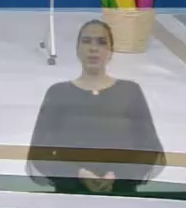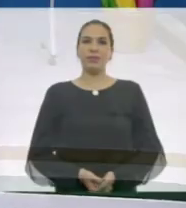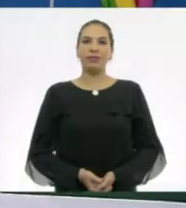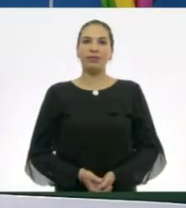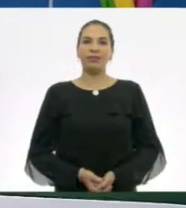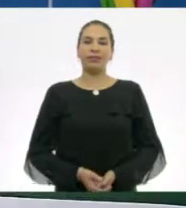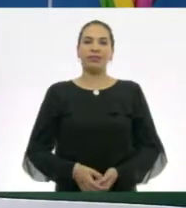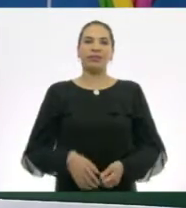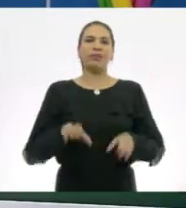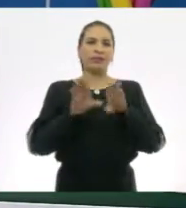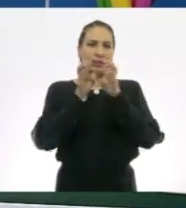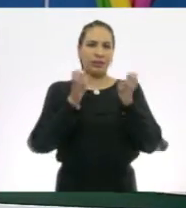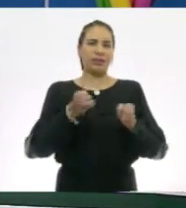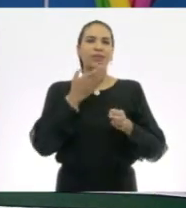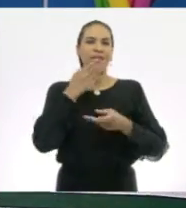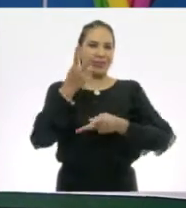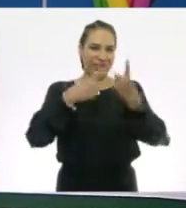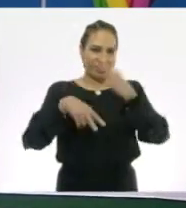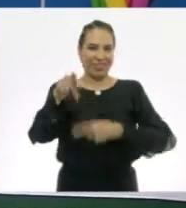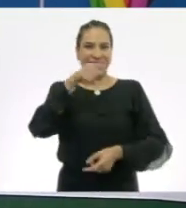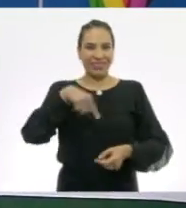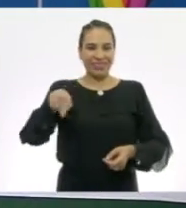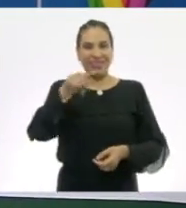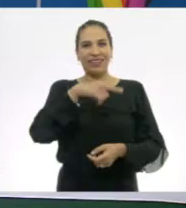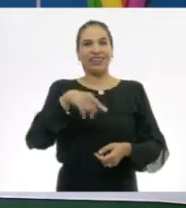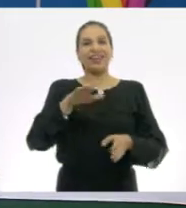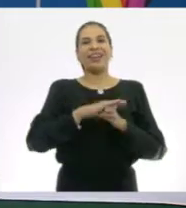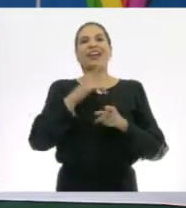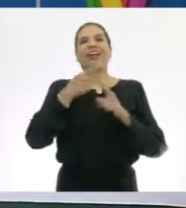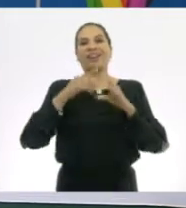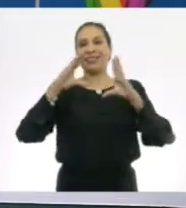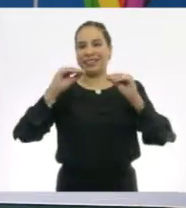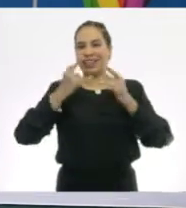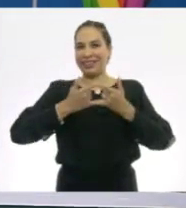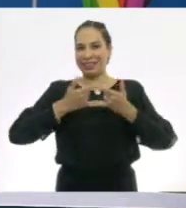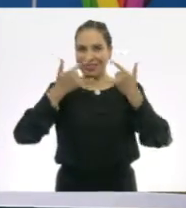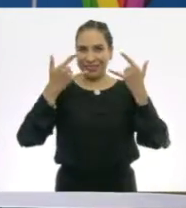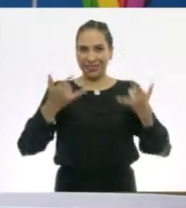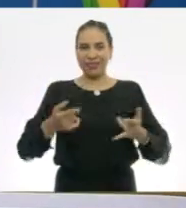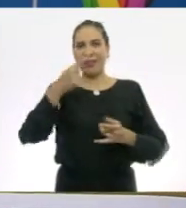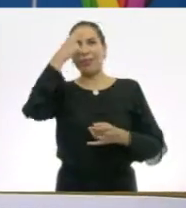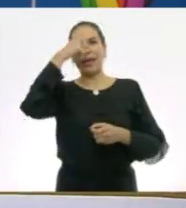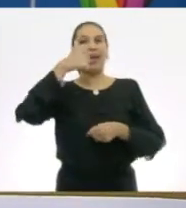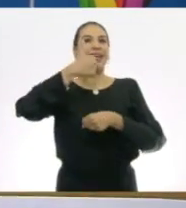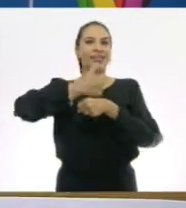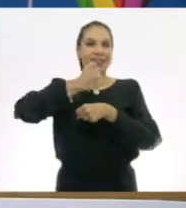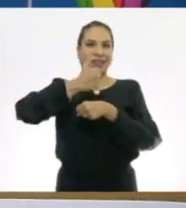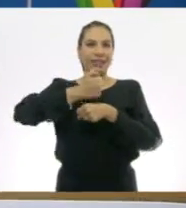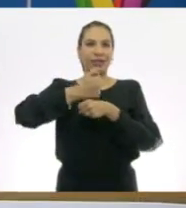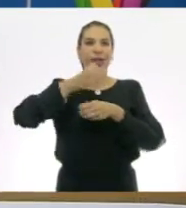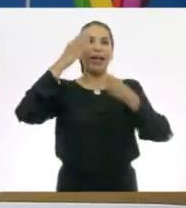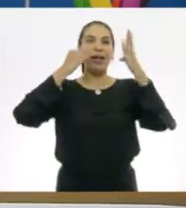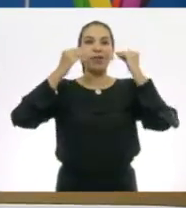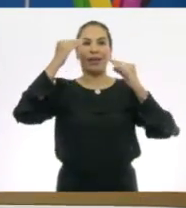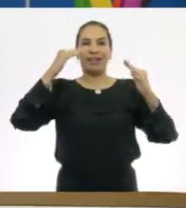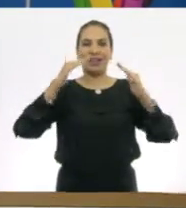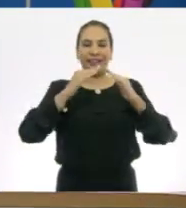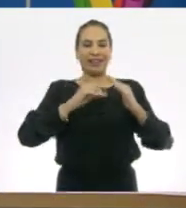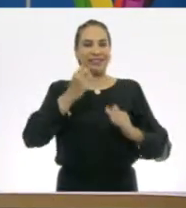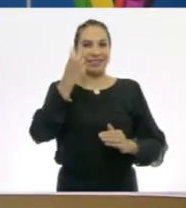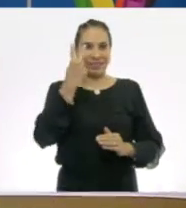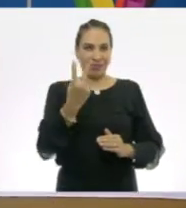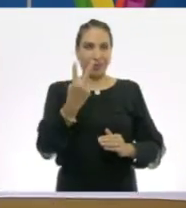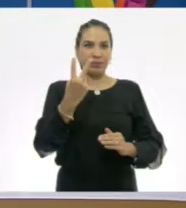¿cómo están? Bienvenidas y bienvenidos a su sesión de historia para sexto grado en Aprende en Casa